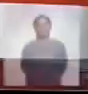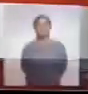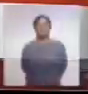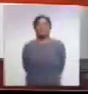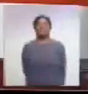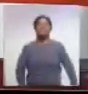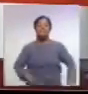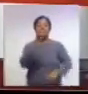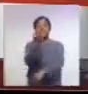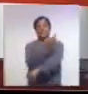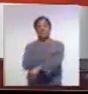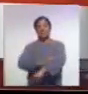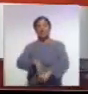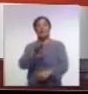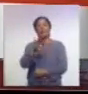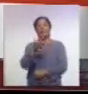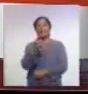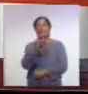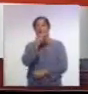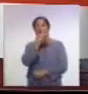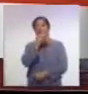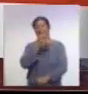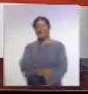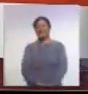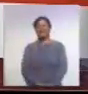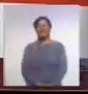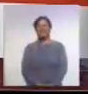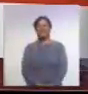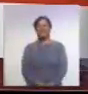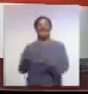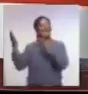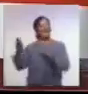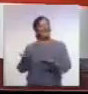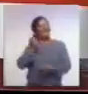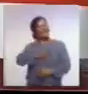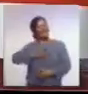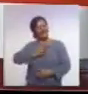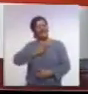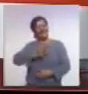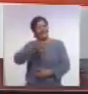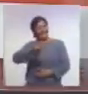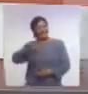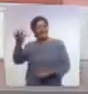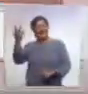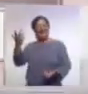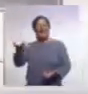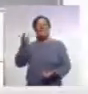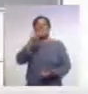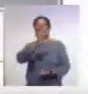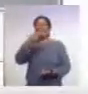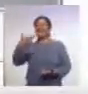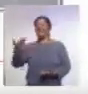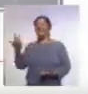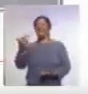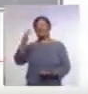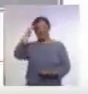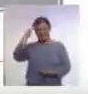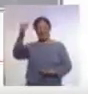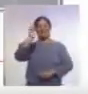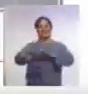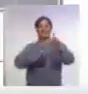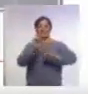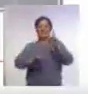Son las 14 horas con 41 minutos y recibimos, como siempre, con muchísimo gusto a Pepe Hernández, al señor de los deportes,